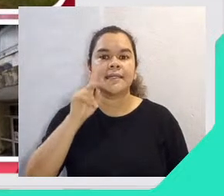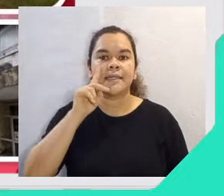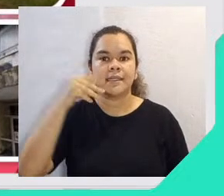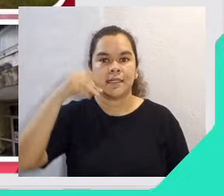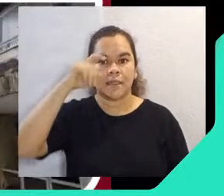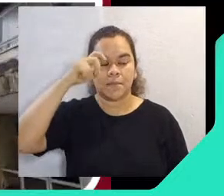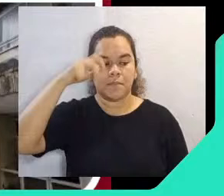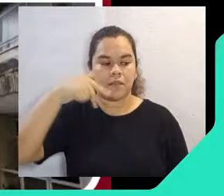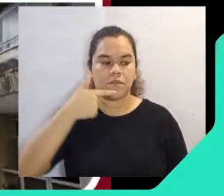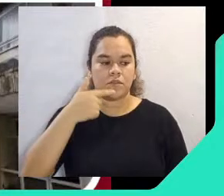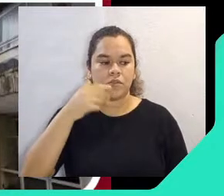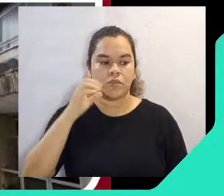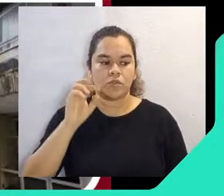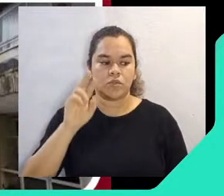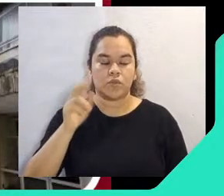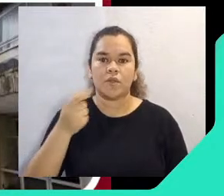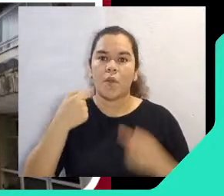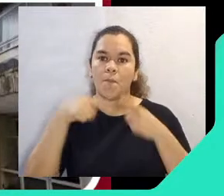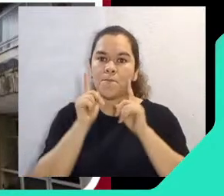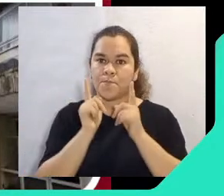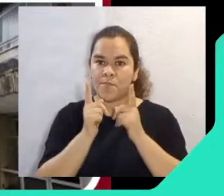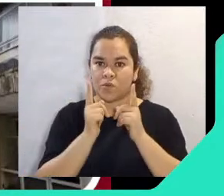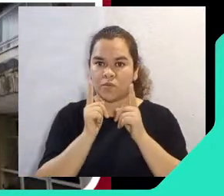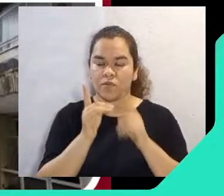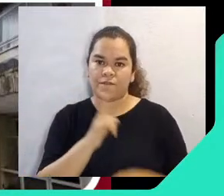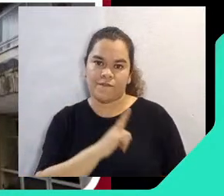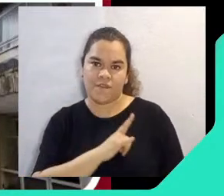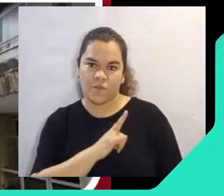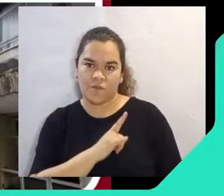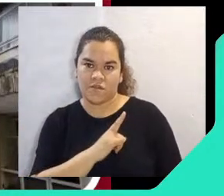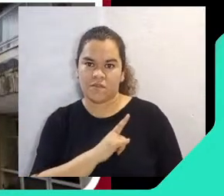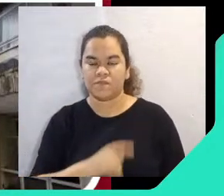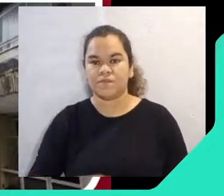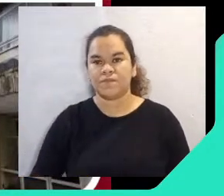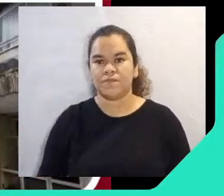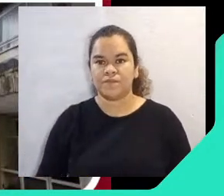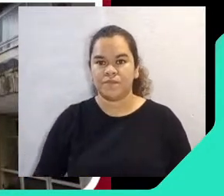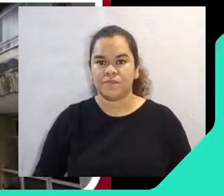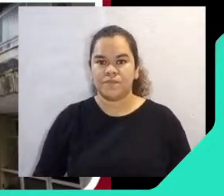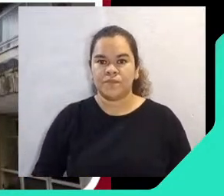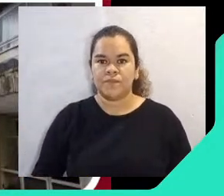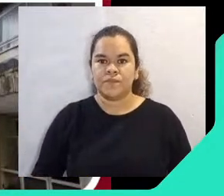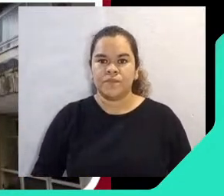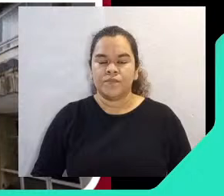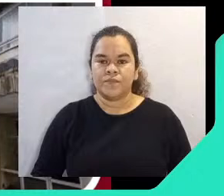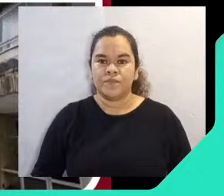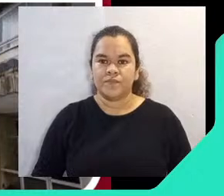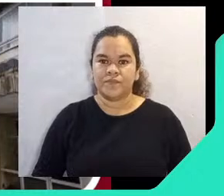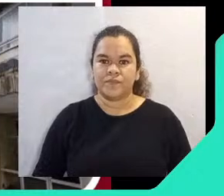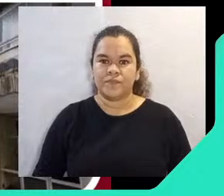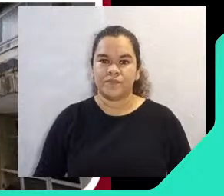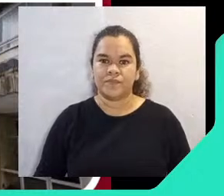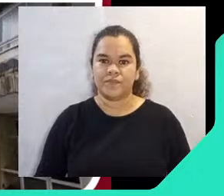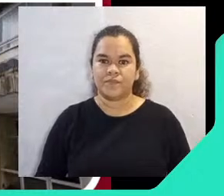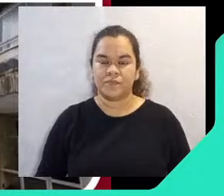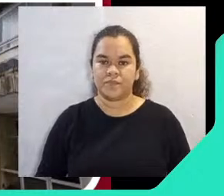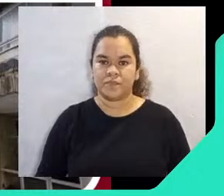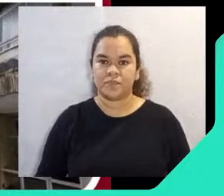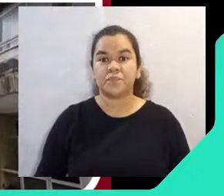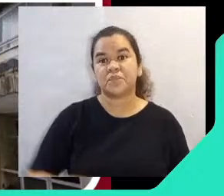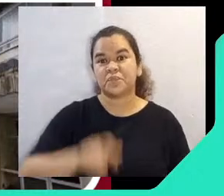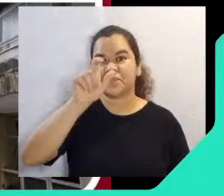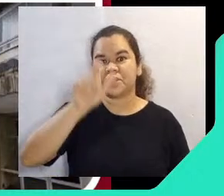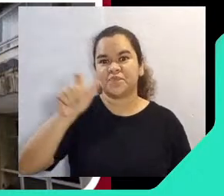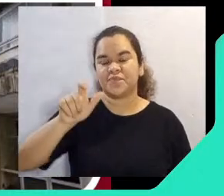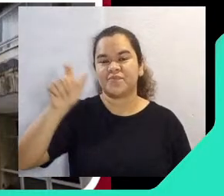de Ciencias Exactas en la carrera de Ingeniería en Agrimensura. Bueno, le vamos a dar la bienvenida a los futuros ingresantes,